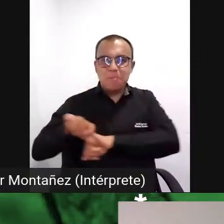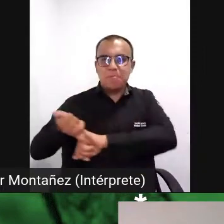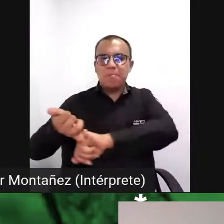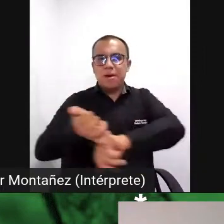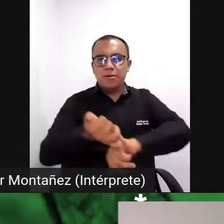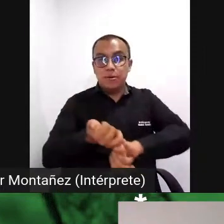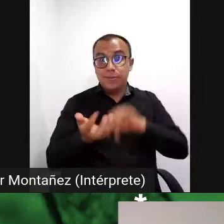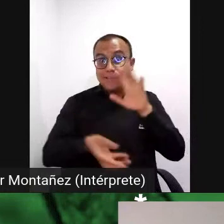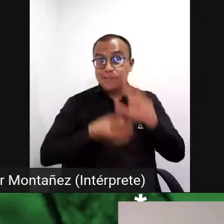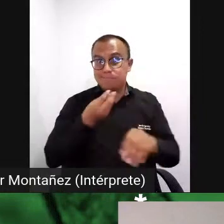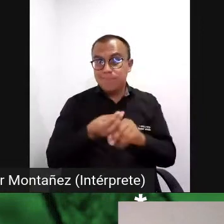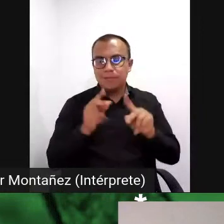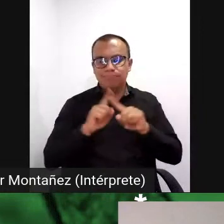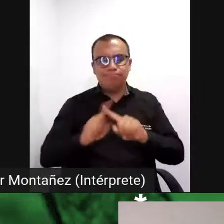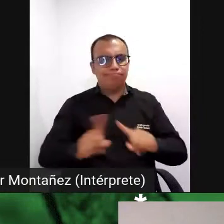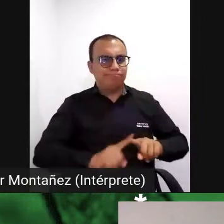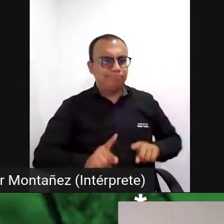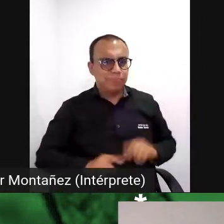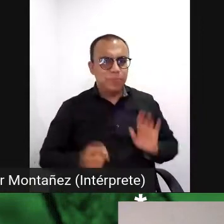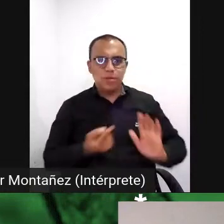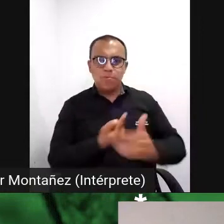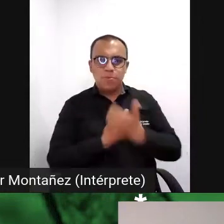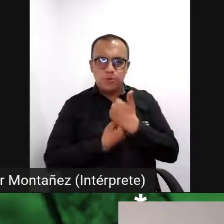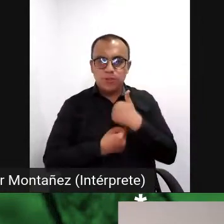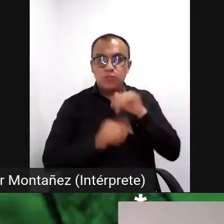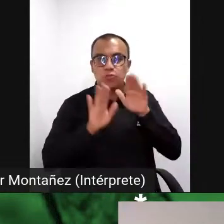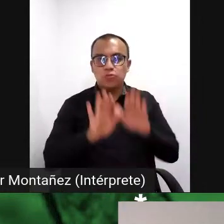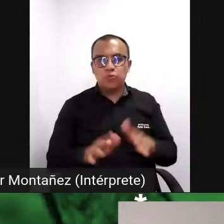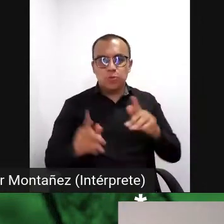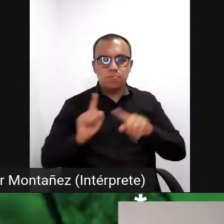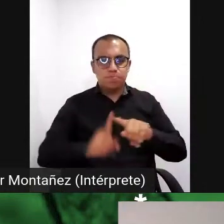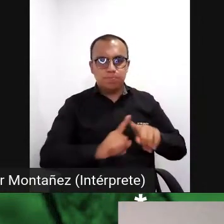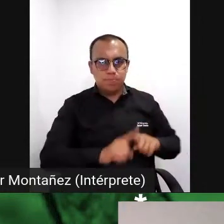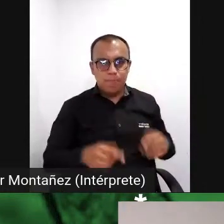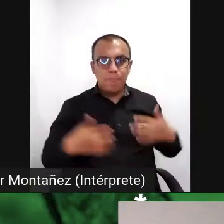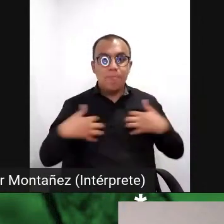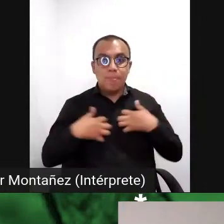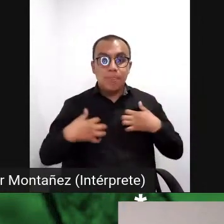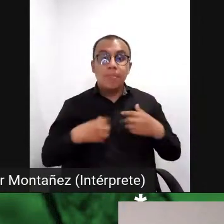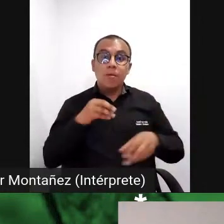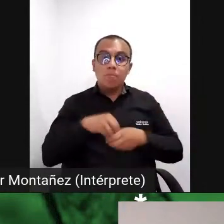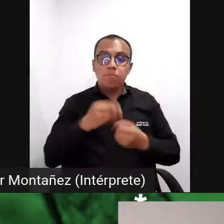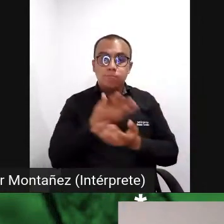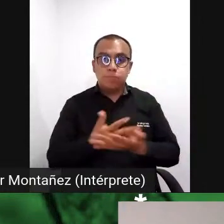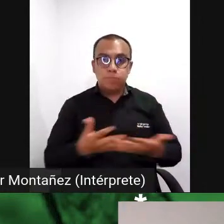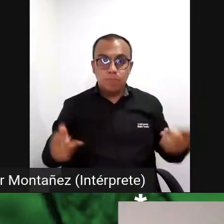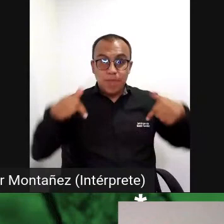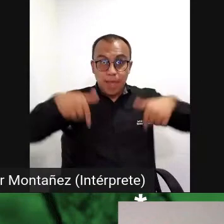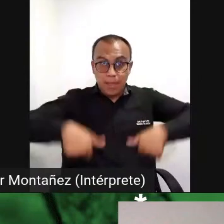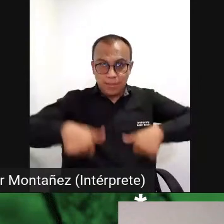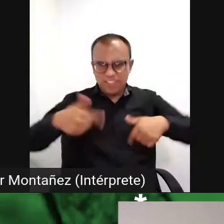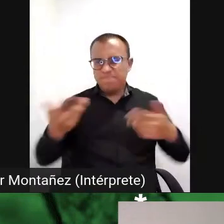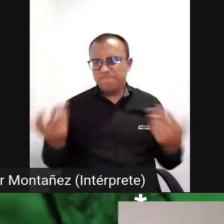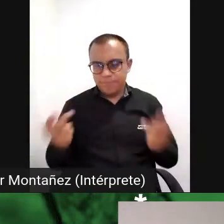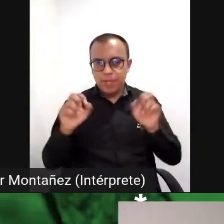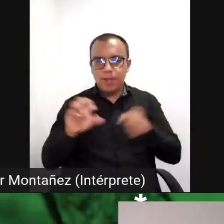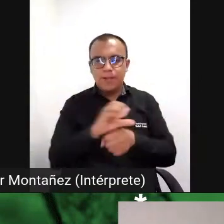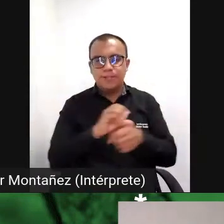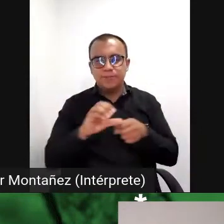es esa necesidad la de protección de estos mismos, de esta misma biodiversidad de la que pues nosotros gozamos aquí en la ciudad,